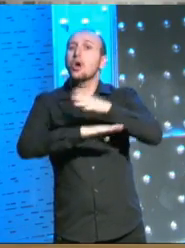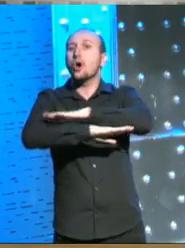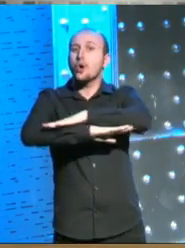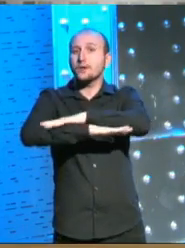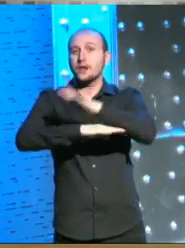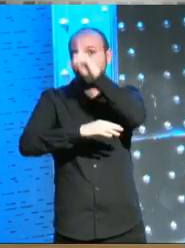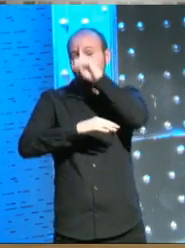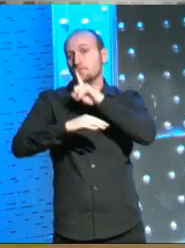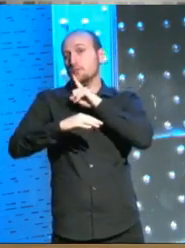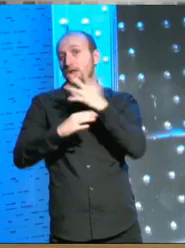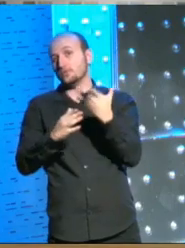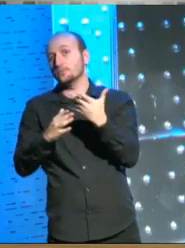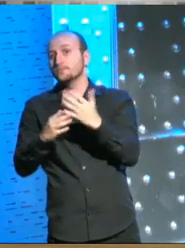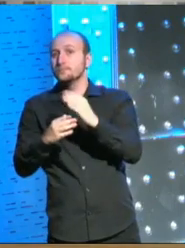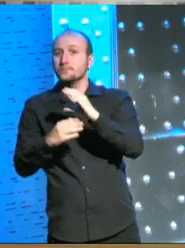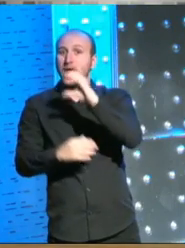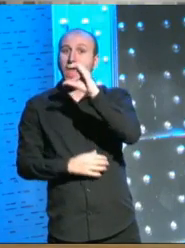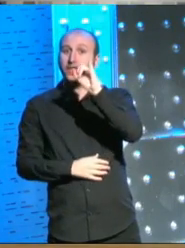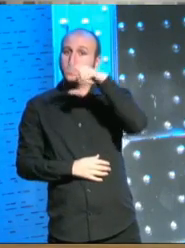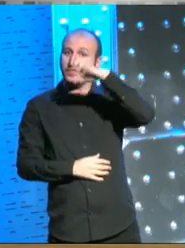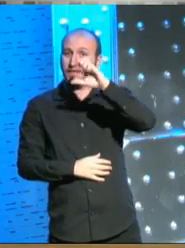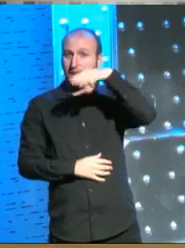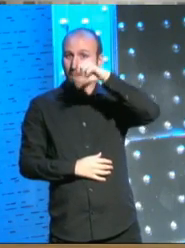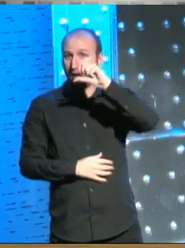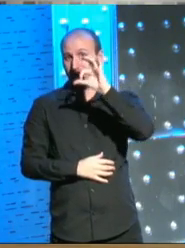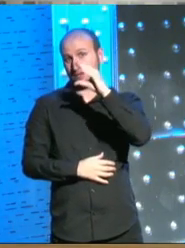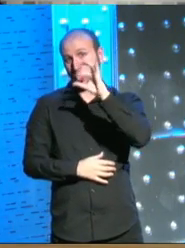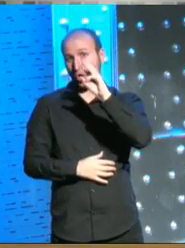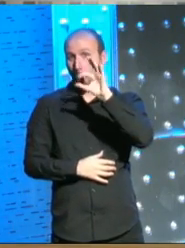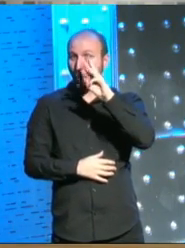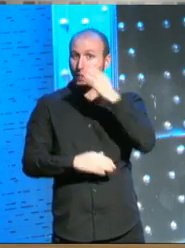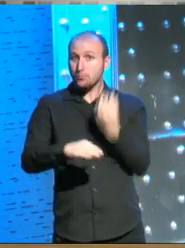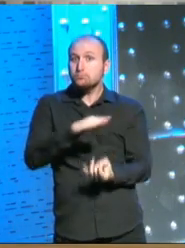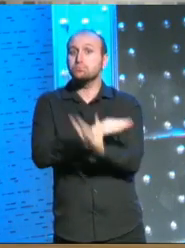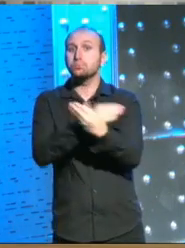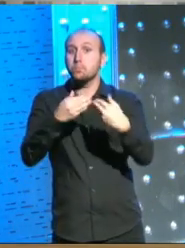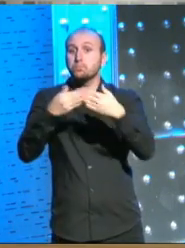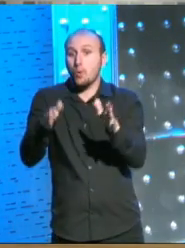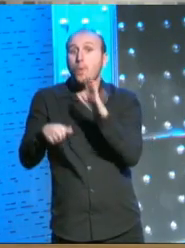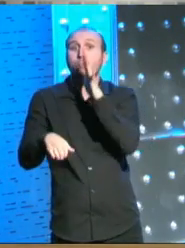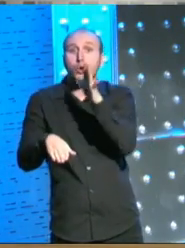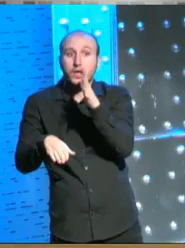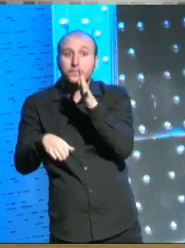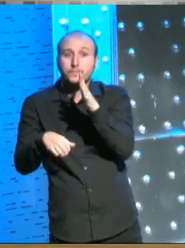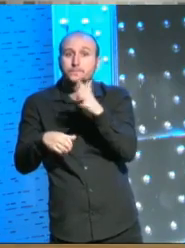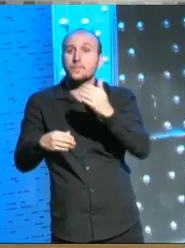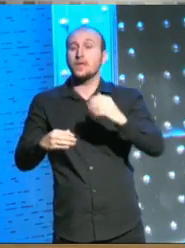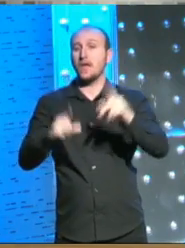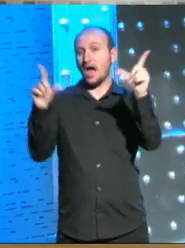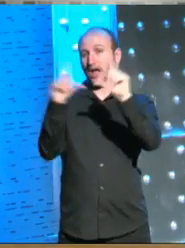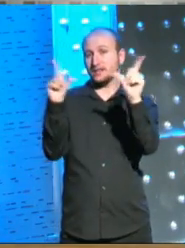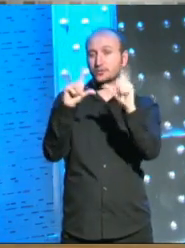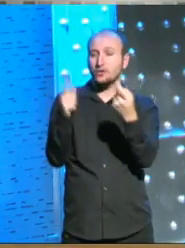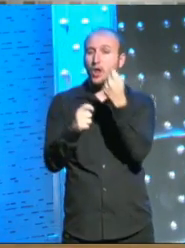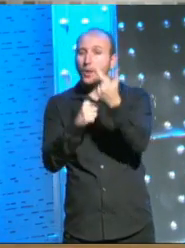formato, el Cinemascope en los años 52 inaugura. ¿Por qué? Para combatir a la pequeña pantalla del televisor que está